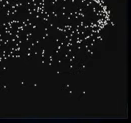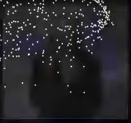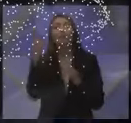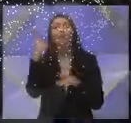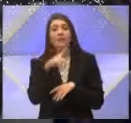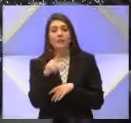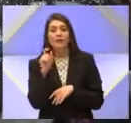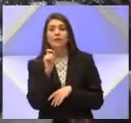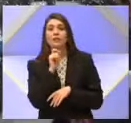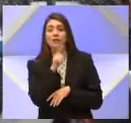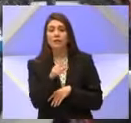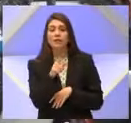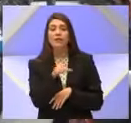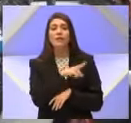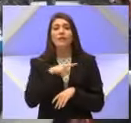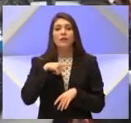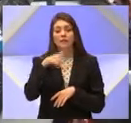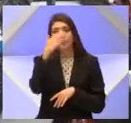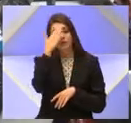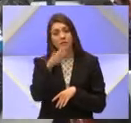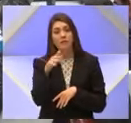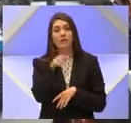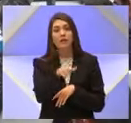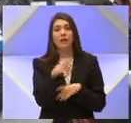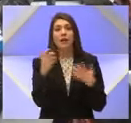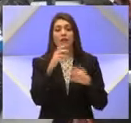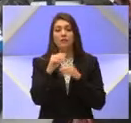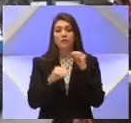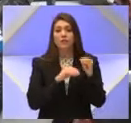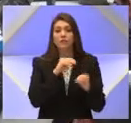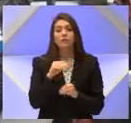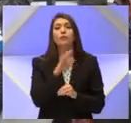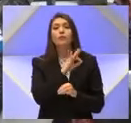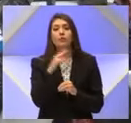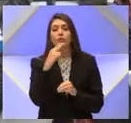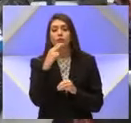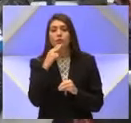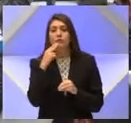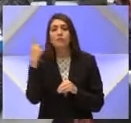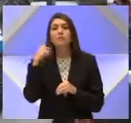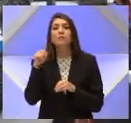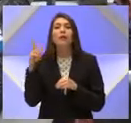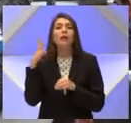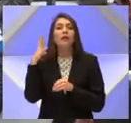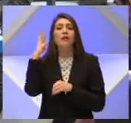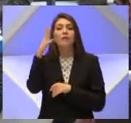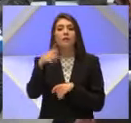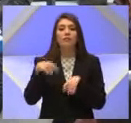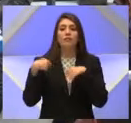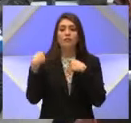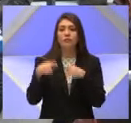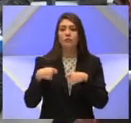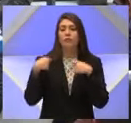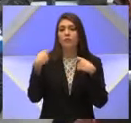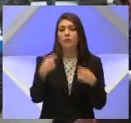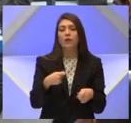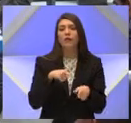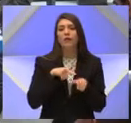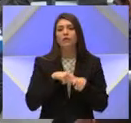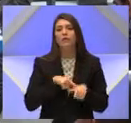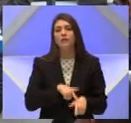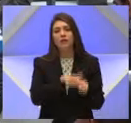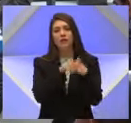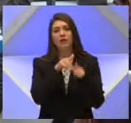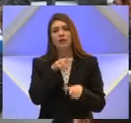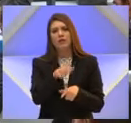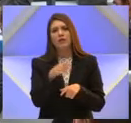asegurar que esté desarrollo sea sustentable para que las siguientes generaciones pueda y seguir disfrutando de estos recursos